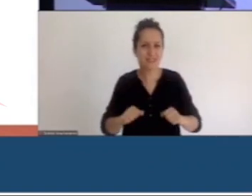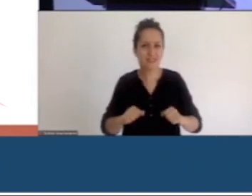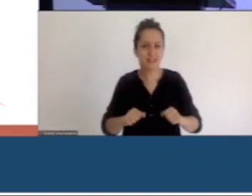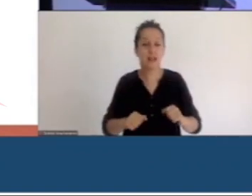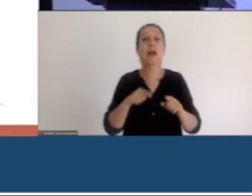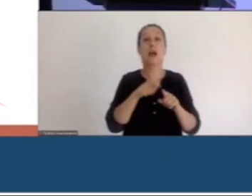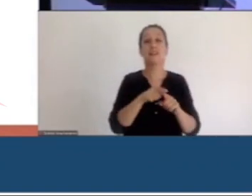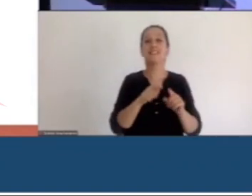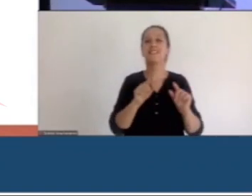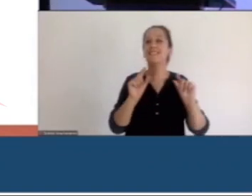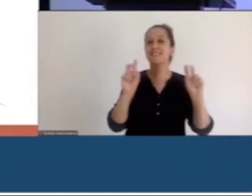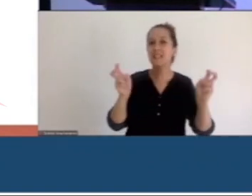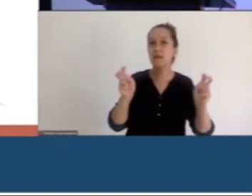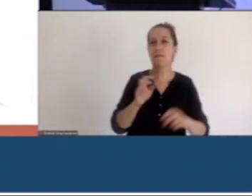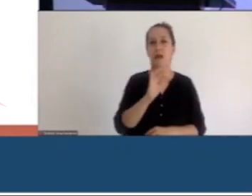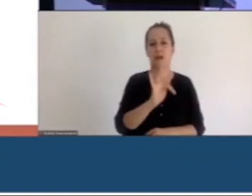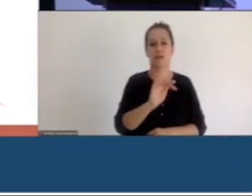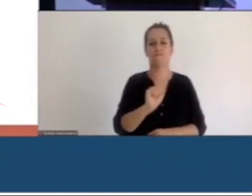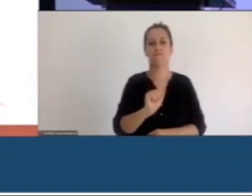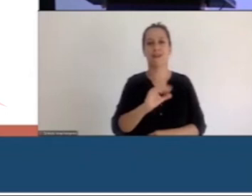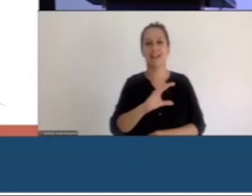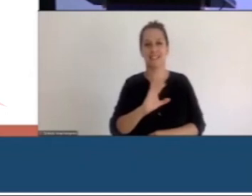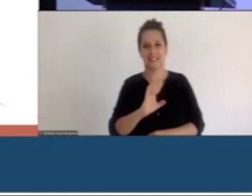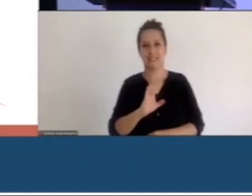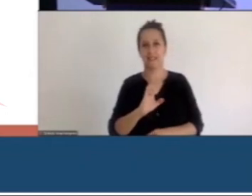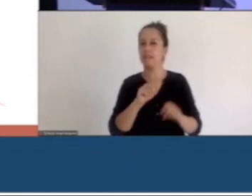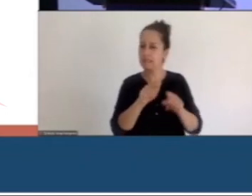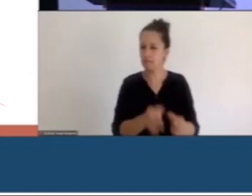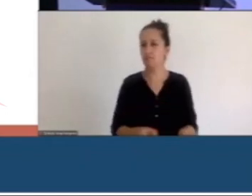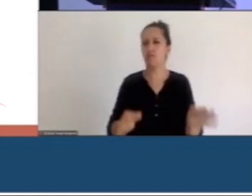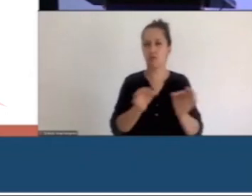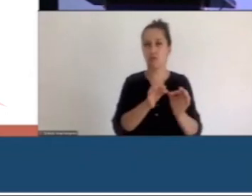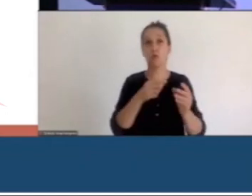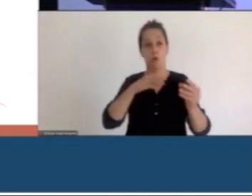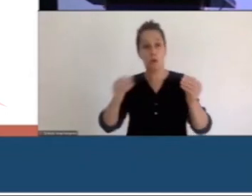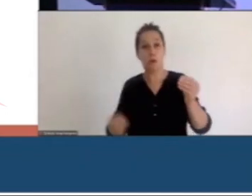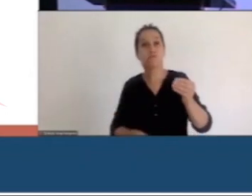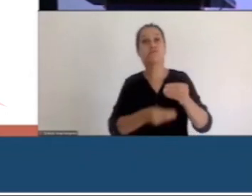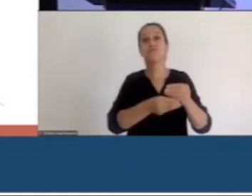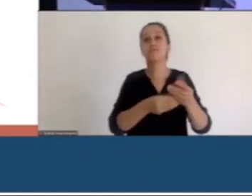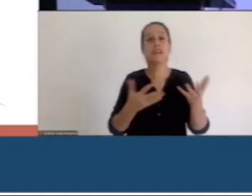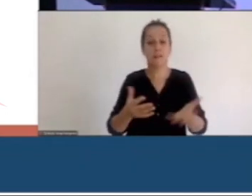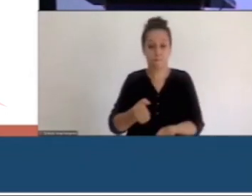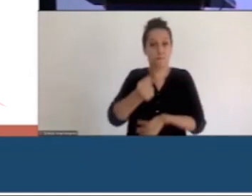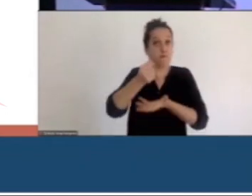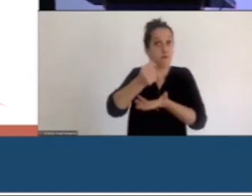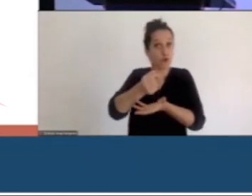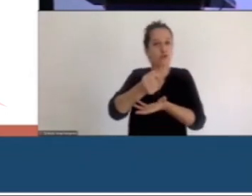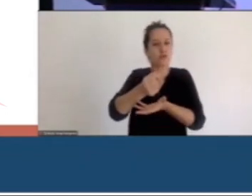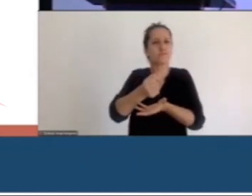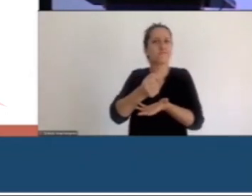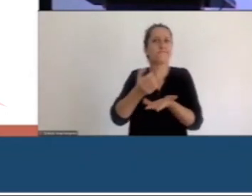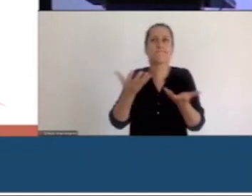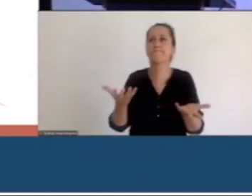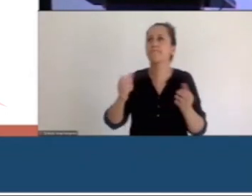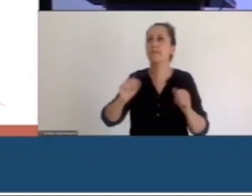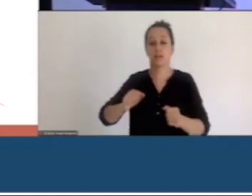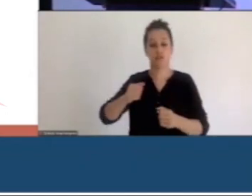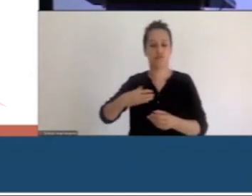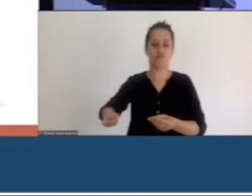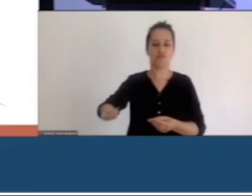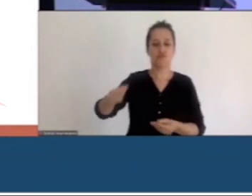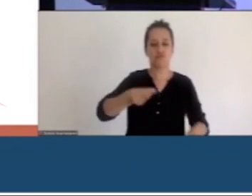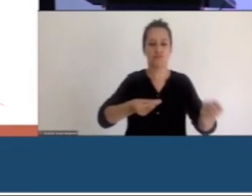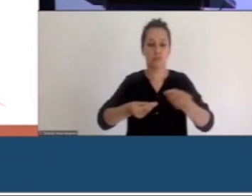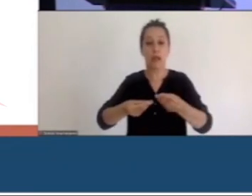importante nosotros le hemos agregado verdad que este fondo fiduciario puede ser financiado con derechos especiales de giro porque en realidad